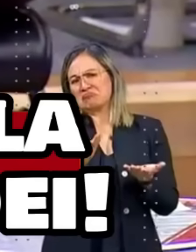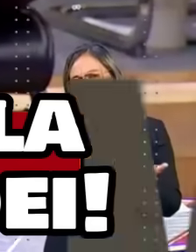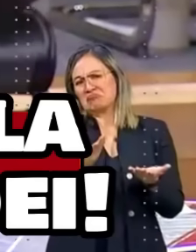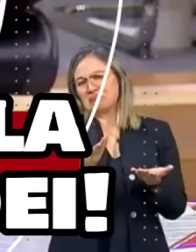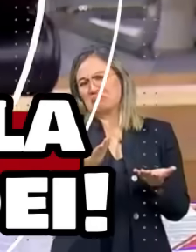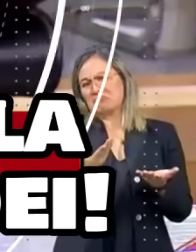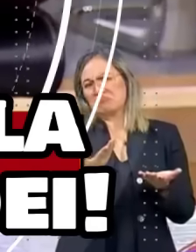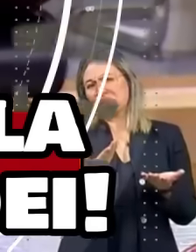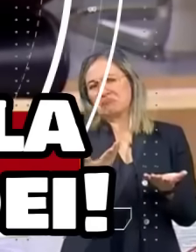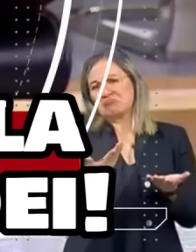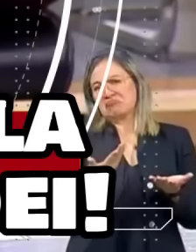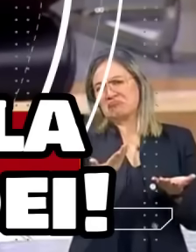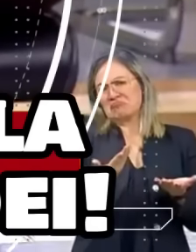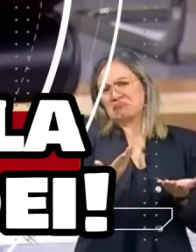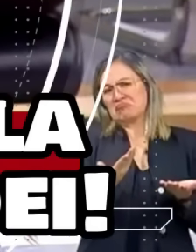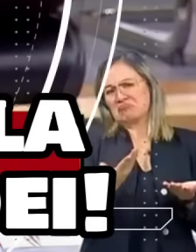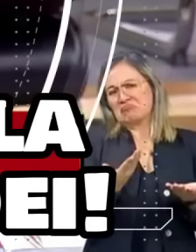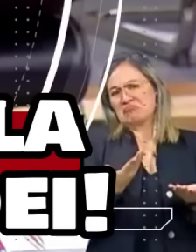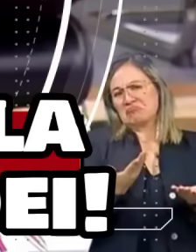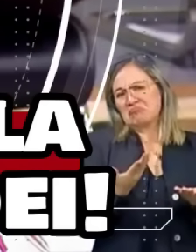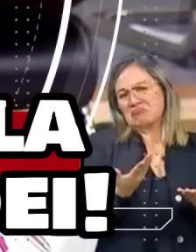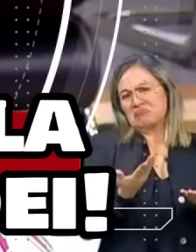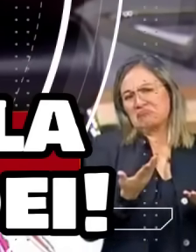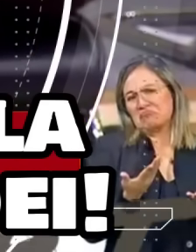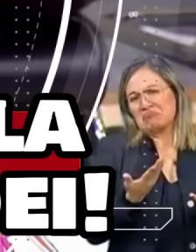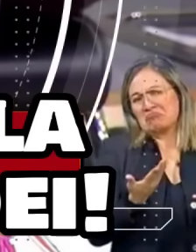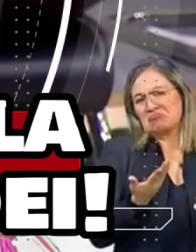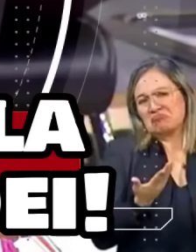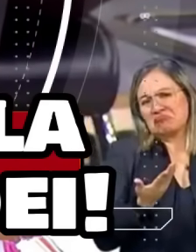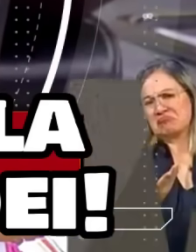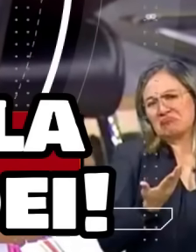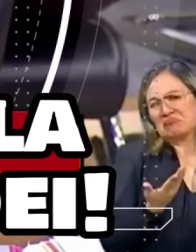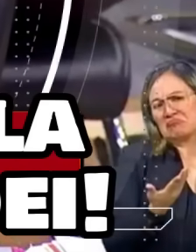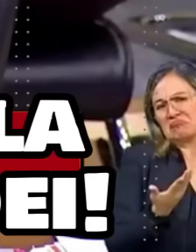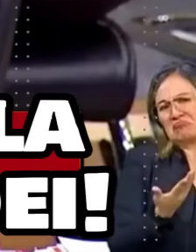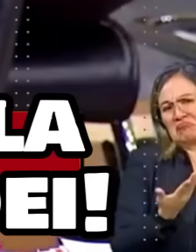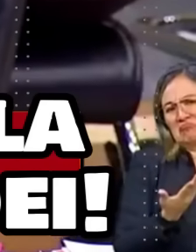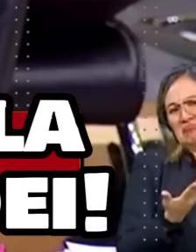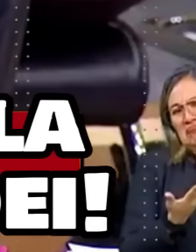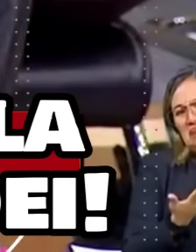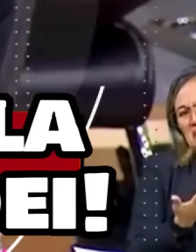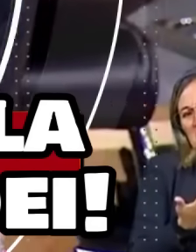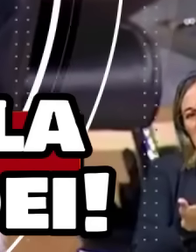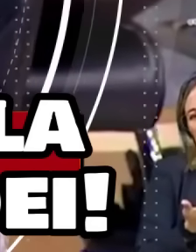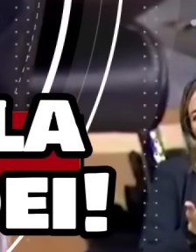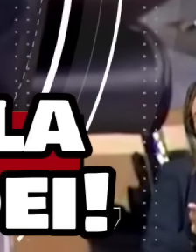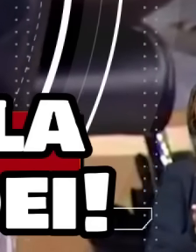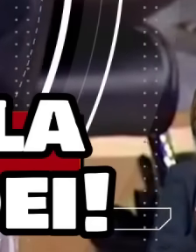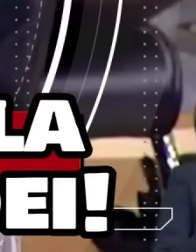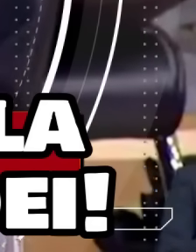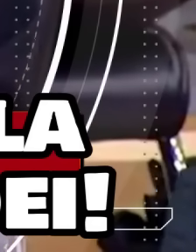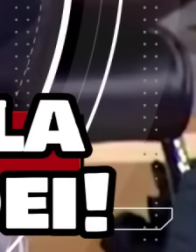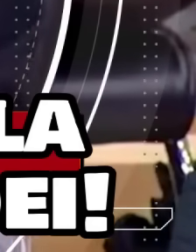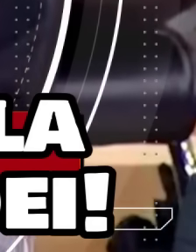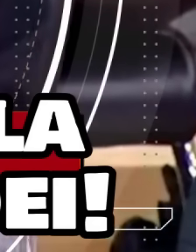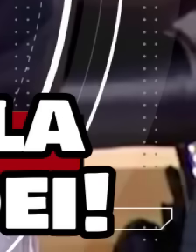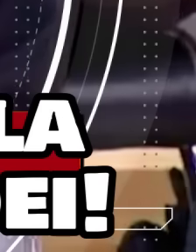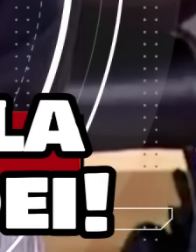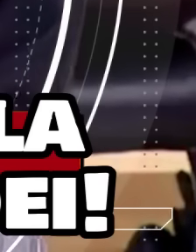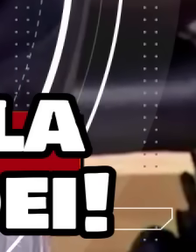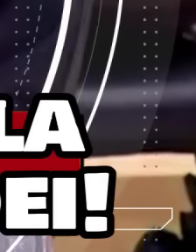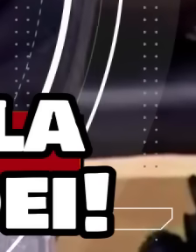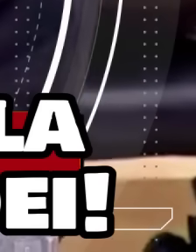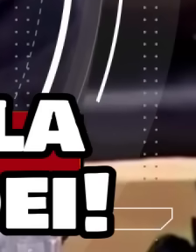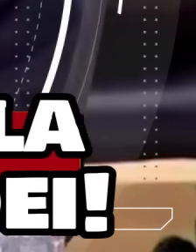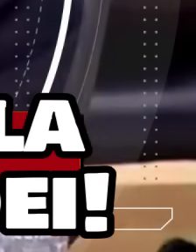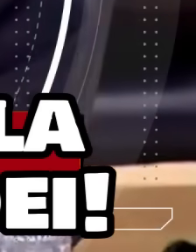concluyó contundente. Veamos enseguida cómo el doctor Noroña calla a la Lencha Tadei por ayudar al PRIAN y a Cabeza de Vaca, como le manda su